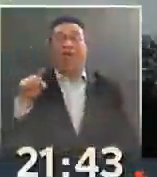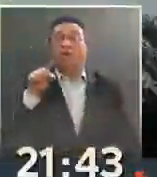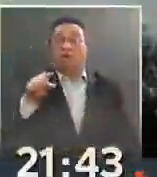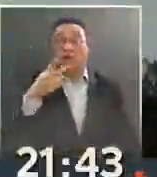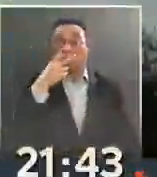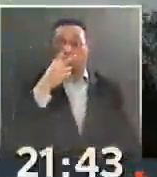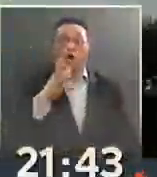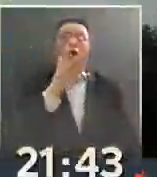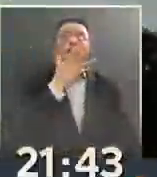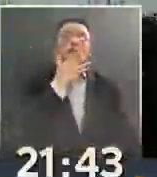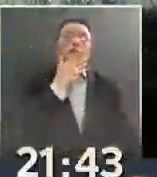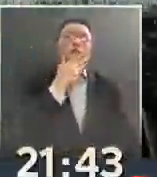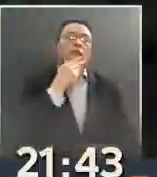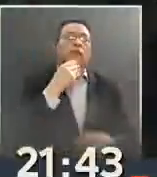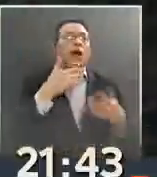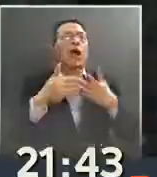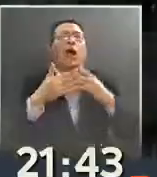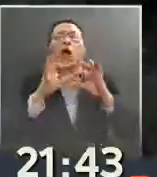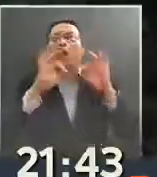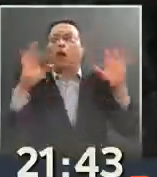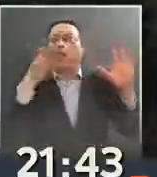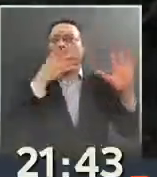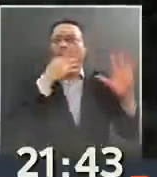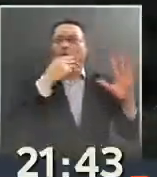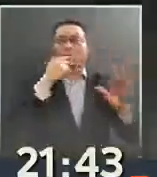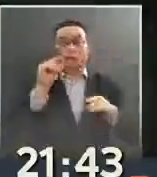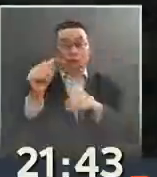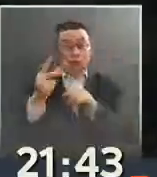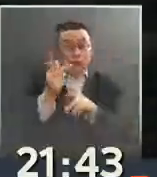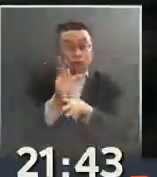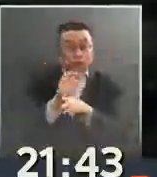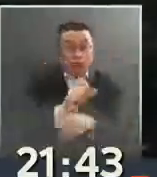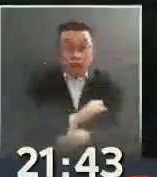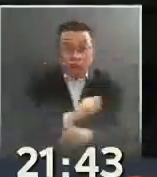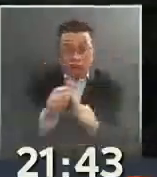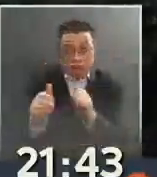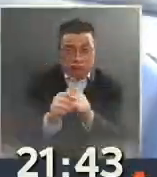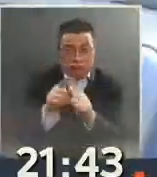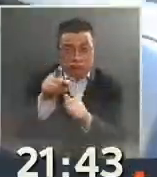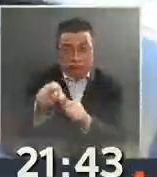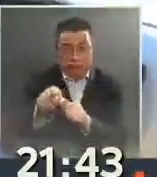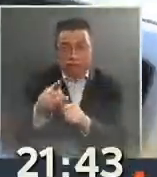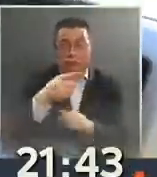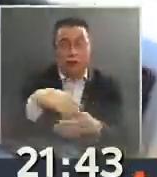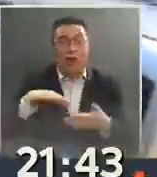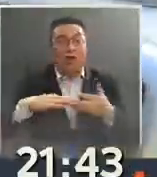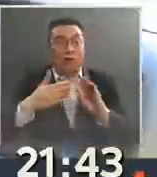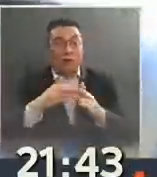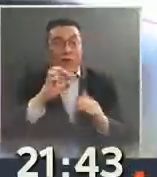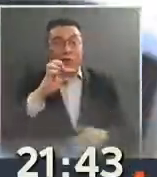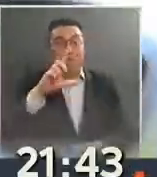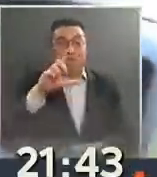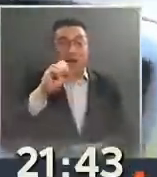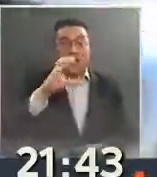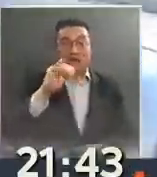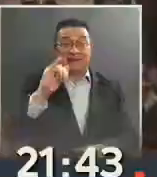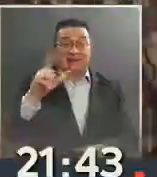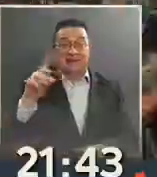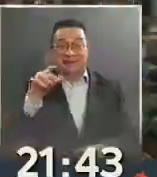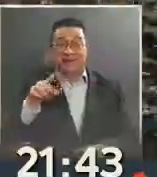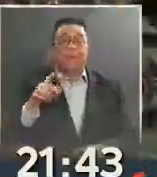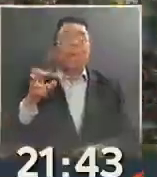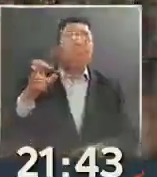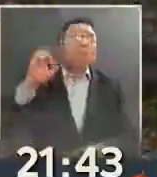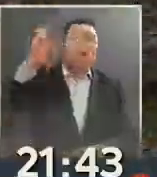deslumbrante. Naturaleza viva que impacta a pocos kilómetros de Santiago. Para él y la comunidad de Placilla, el peor lugar que se pudo